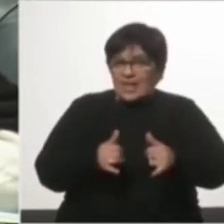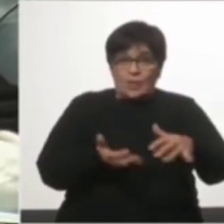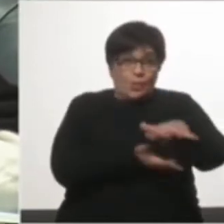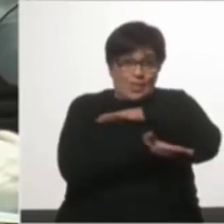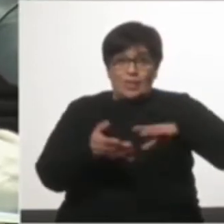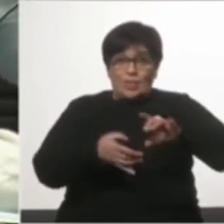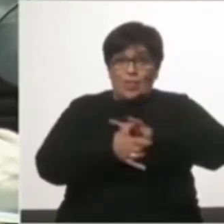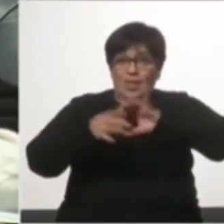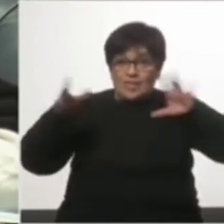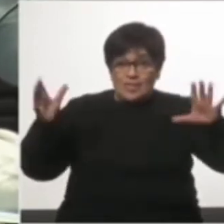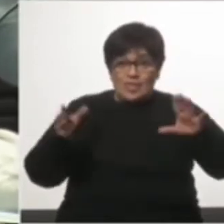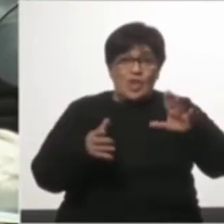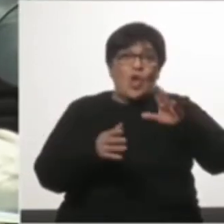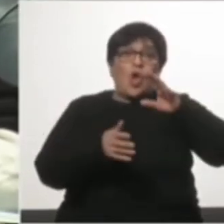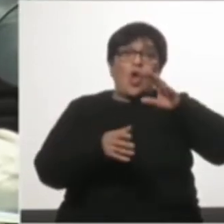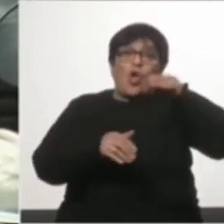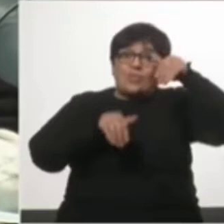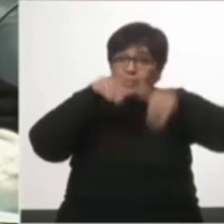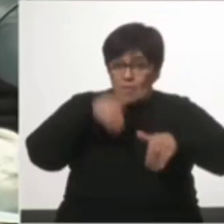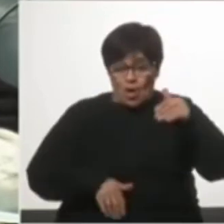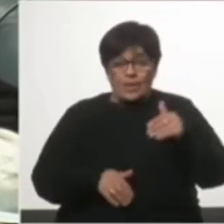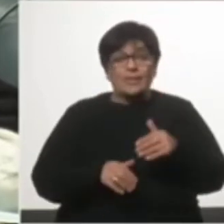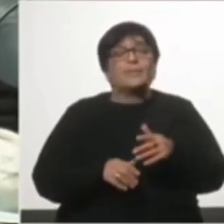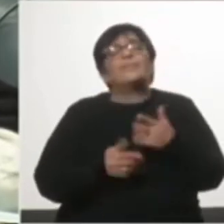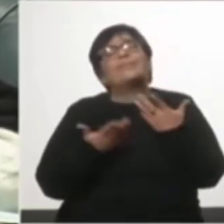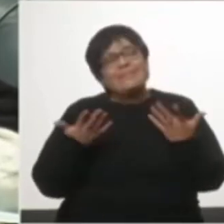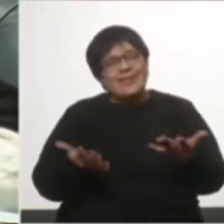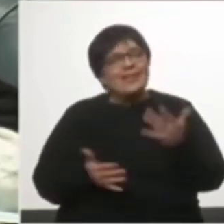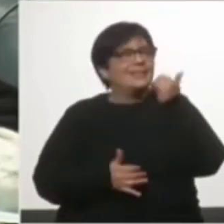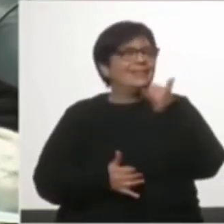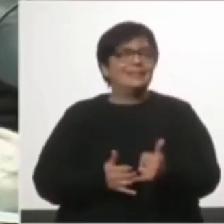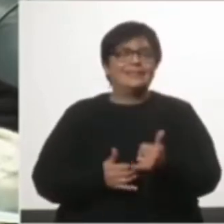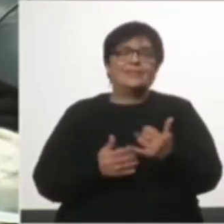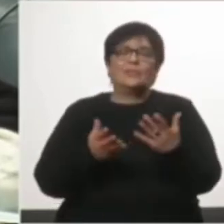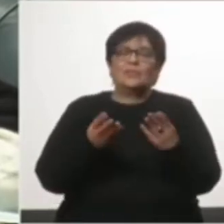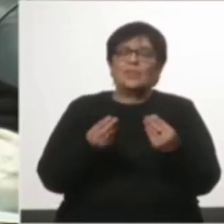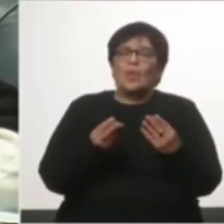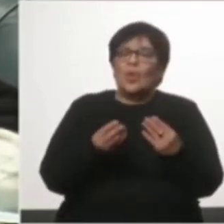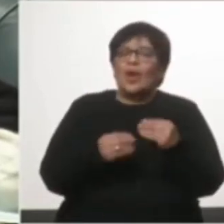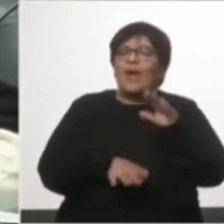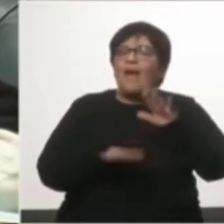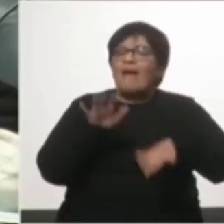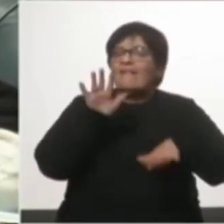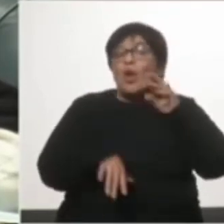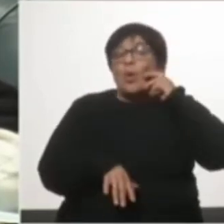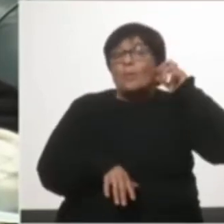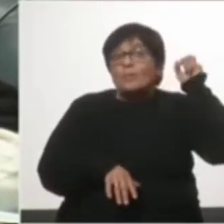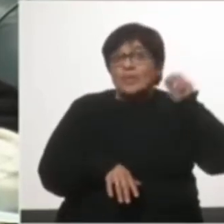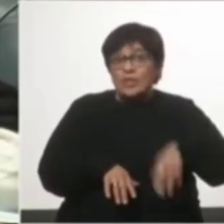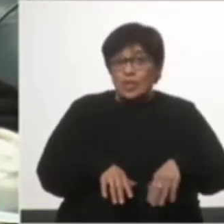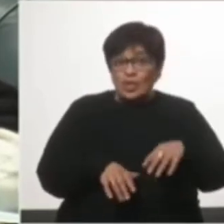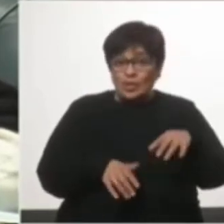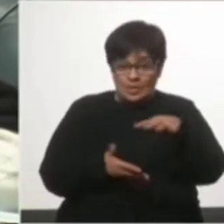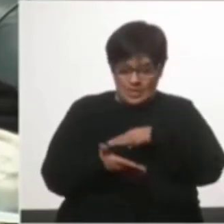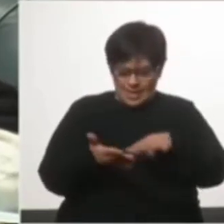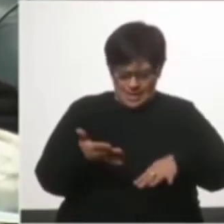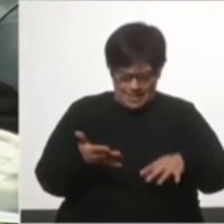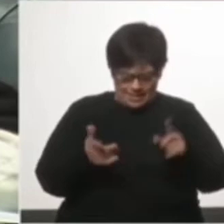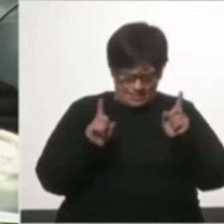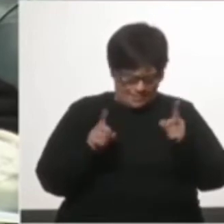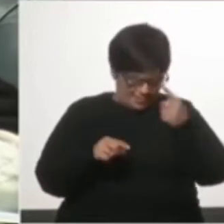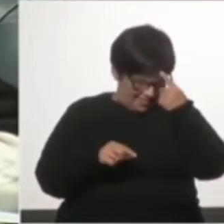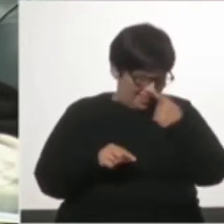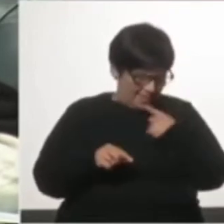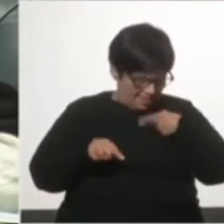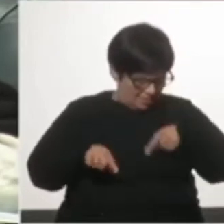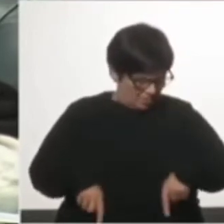democracia. Claro que muchas veces esa opinión que yo leía del ministro